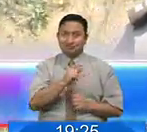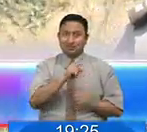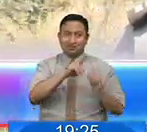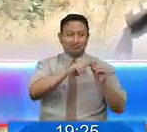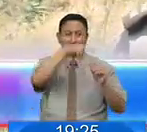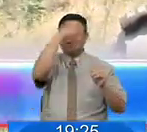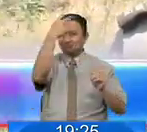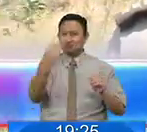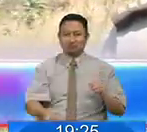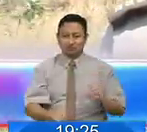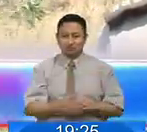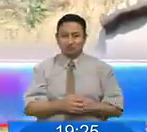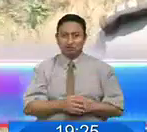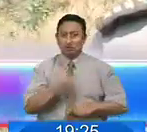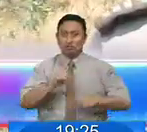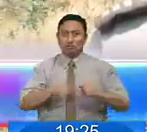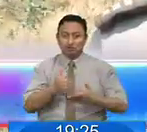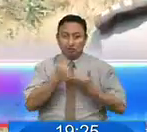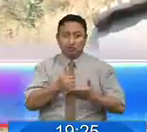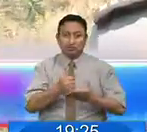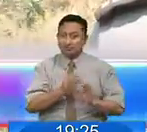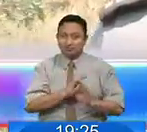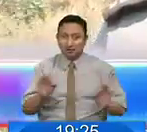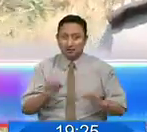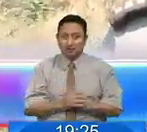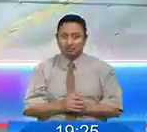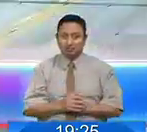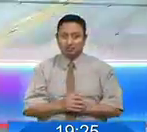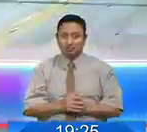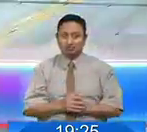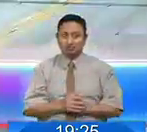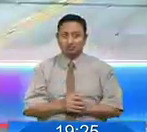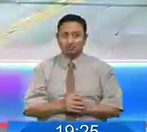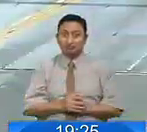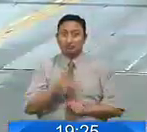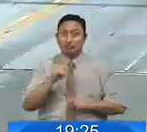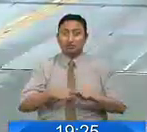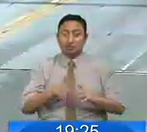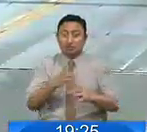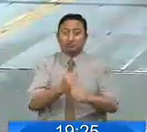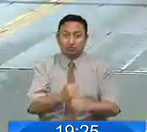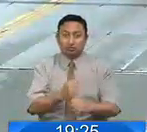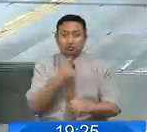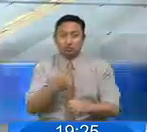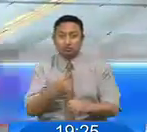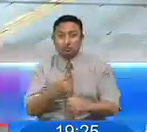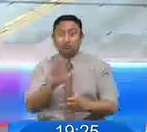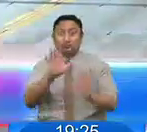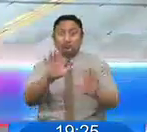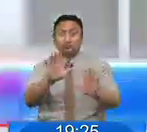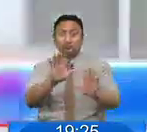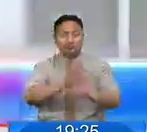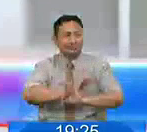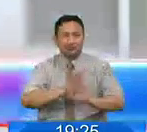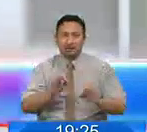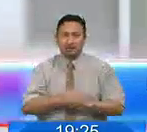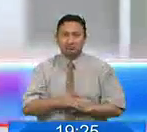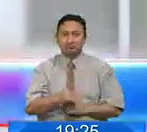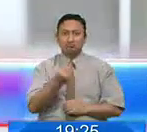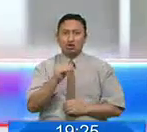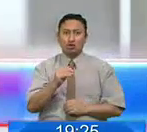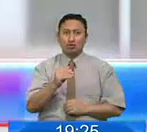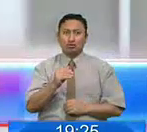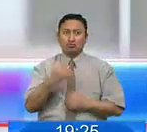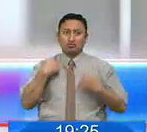sin poder los mismos policías poder reaccionar no tuvieron tiempo ni siquiera a decirle que se detenga la joven se